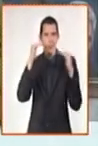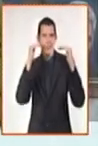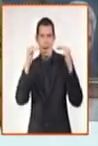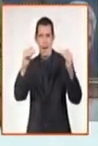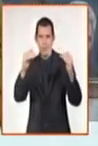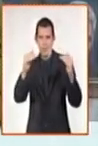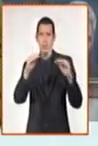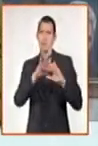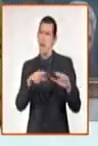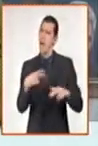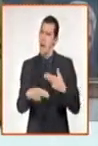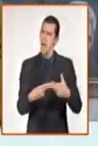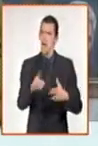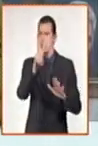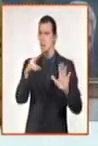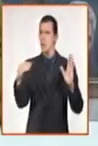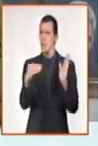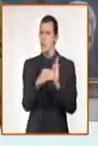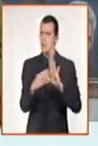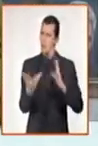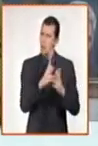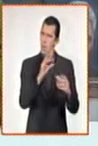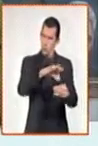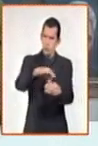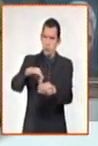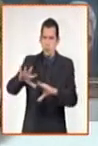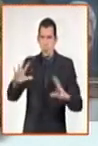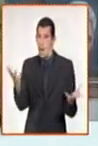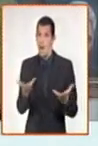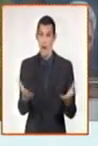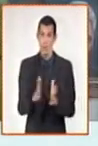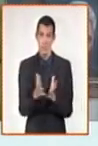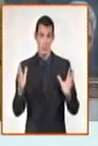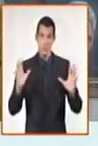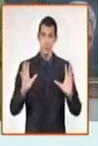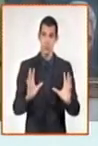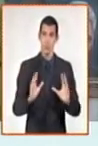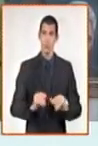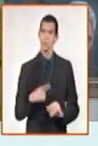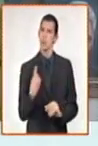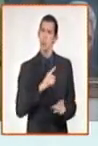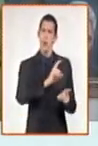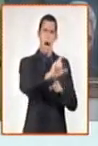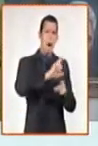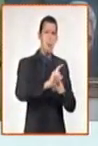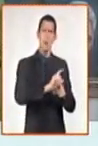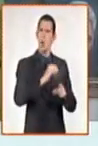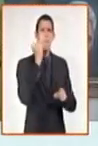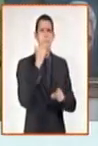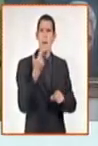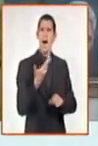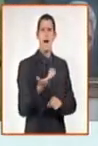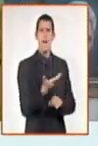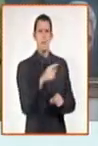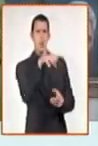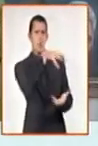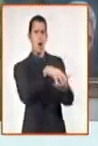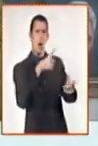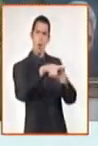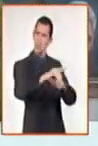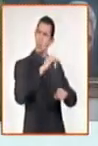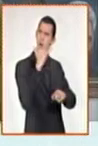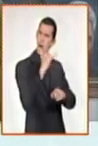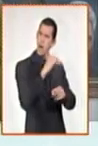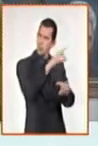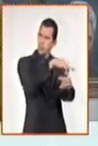provincia y por supuesto acelerando la siembra de todos los acuaponicos de la provincia. Comenzamos a trabajar la tierra también para comenzar